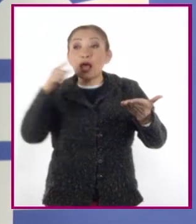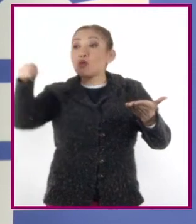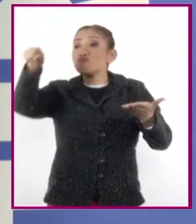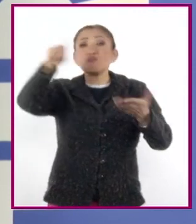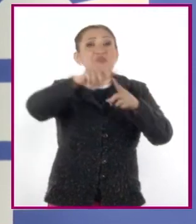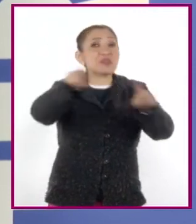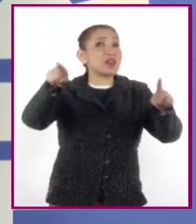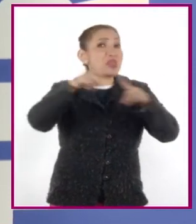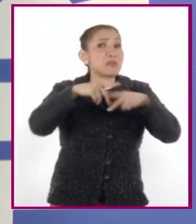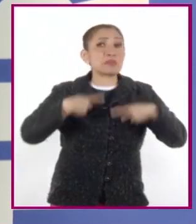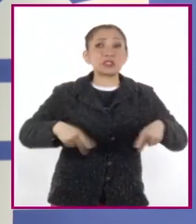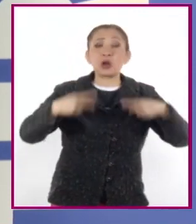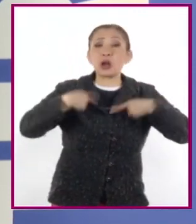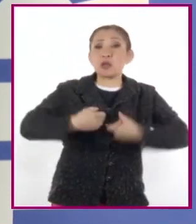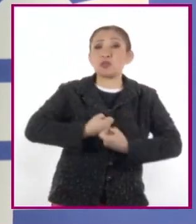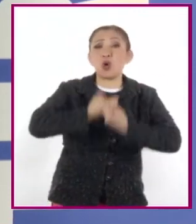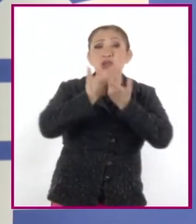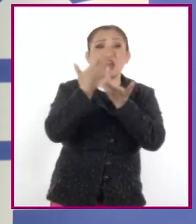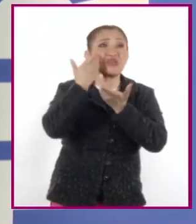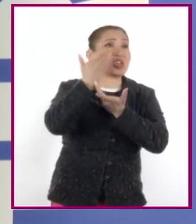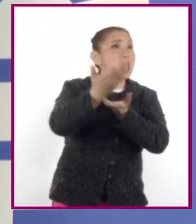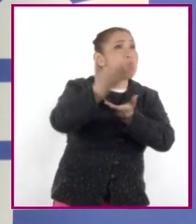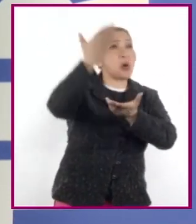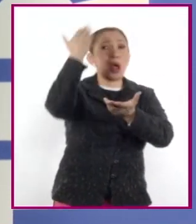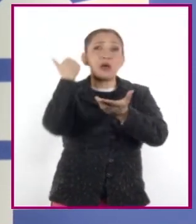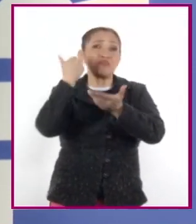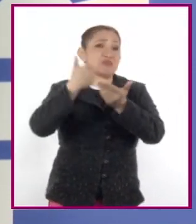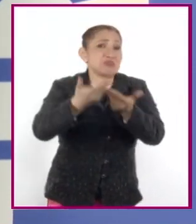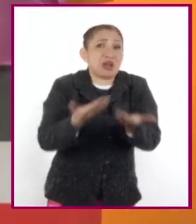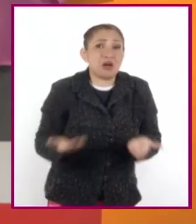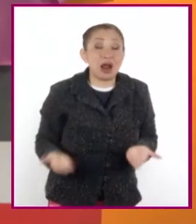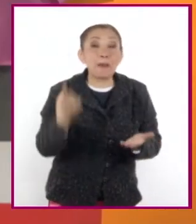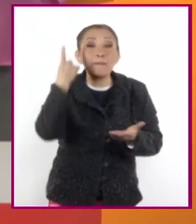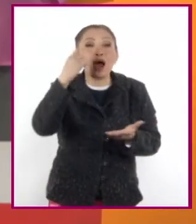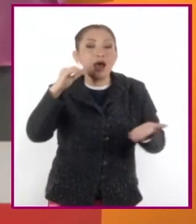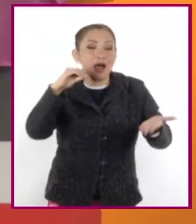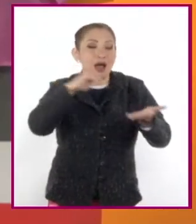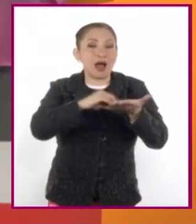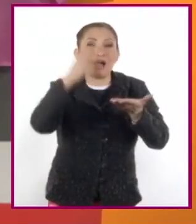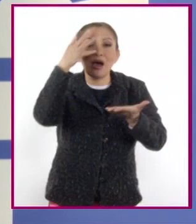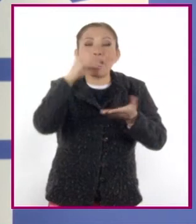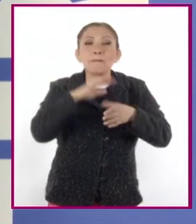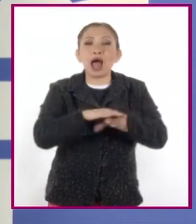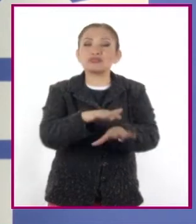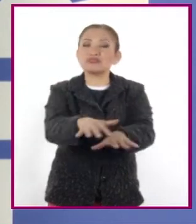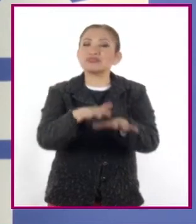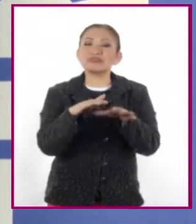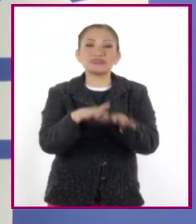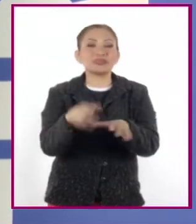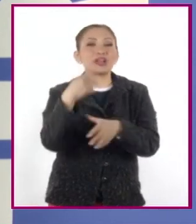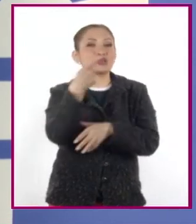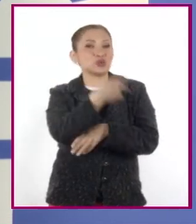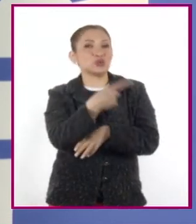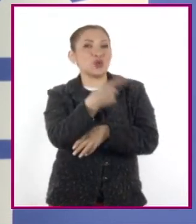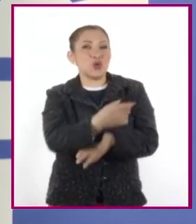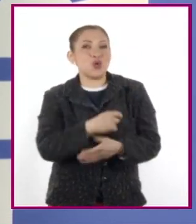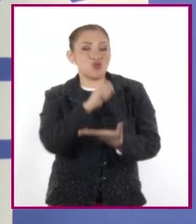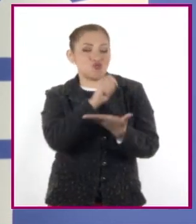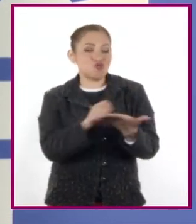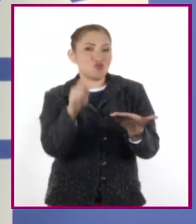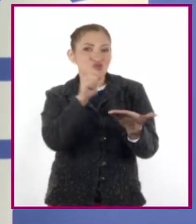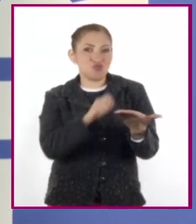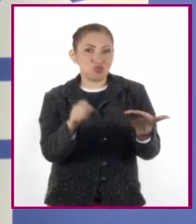poetas de diversas épocas, con la intención de embellecer y dar mayor expresividad a sus